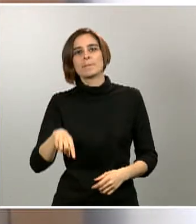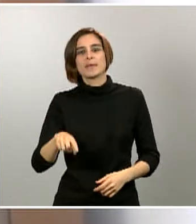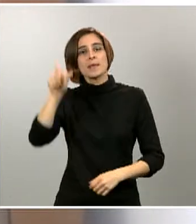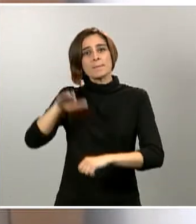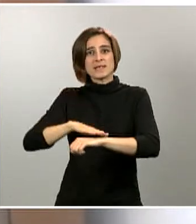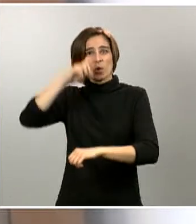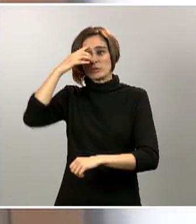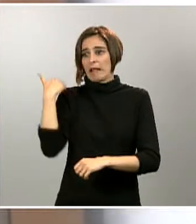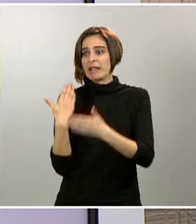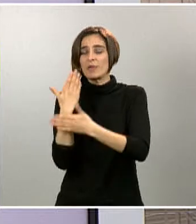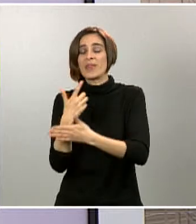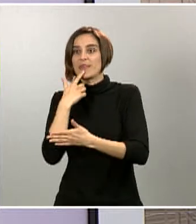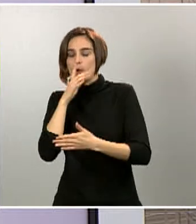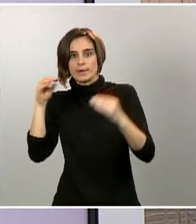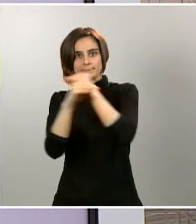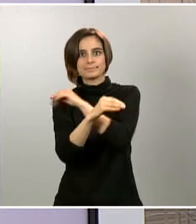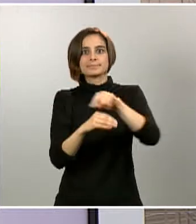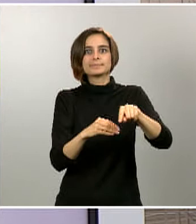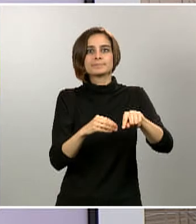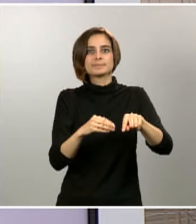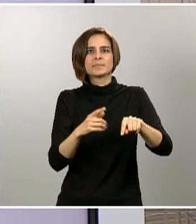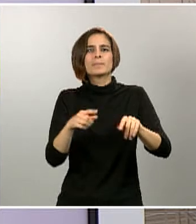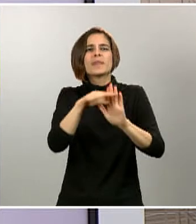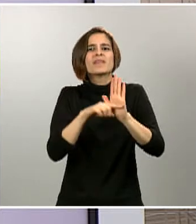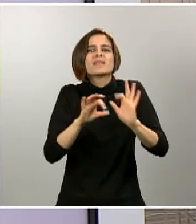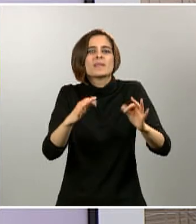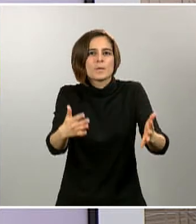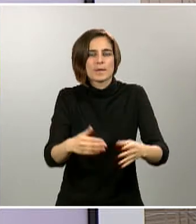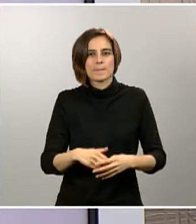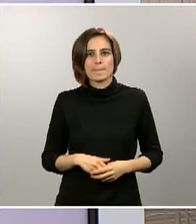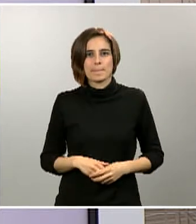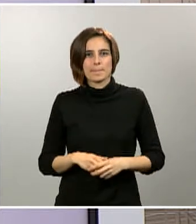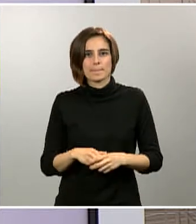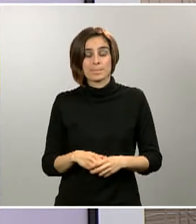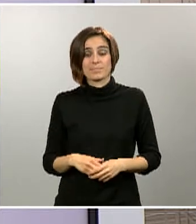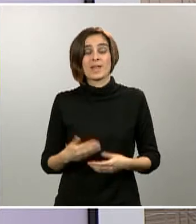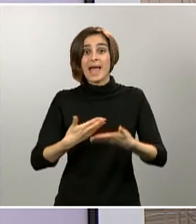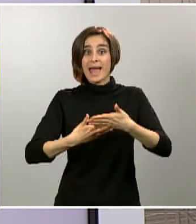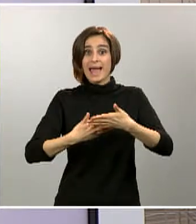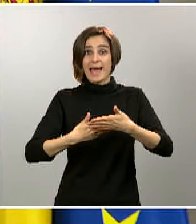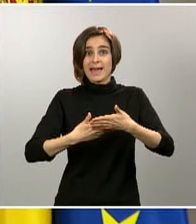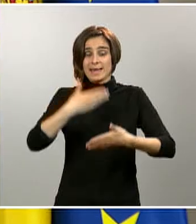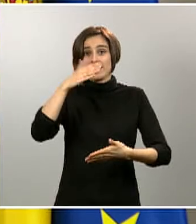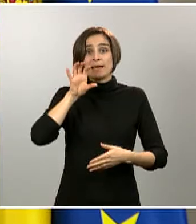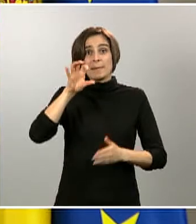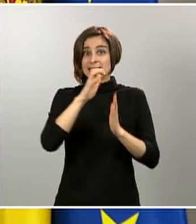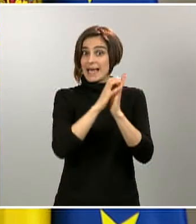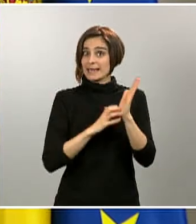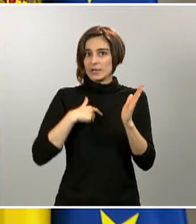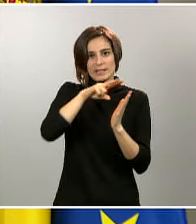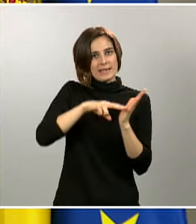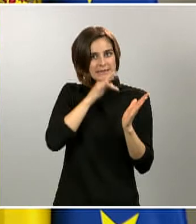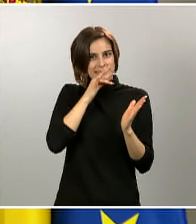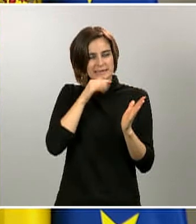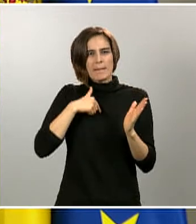Gracias. Muchas gracias por sus dos preguntas. No he leído el artículo del País al que usted se refiere, pero el Gobierno no adopta ninguna decisión inconstitucional. Y,